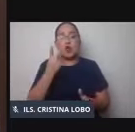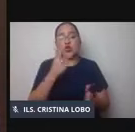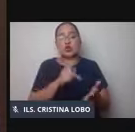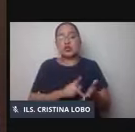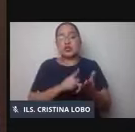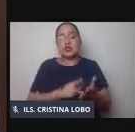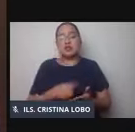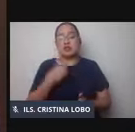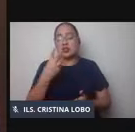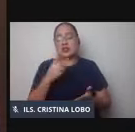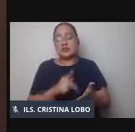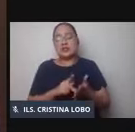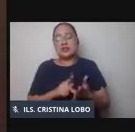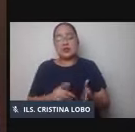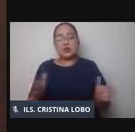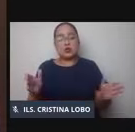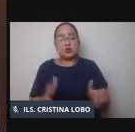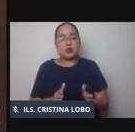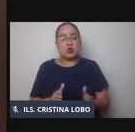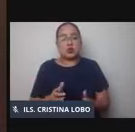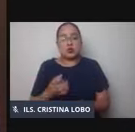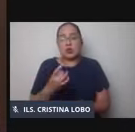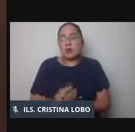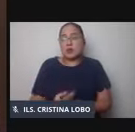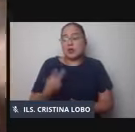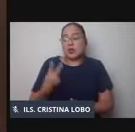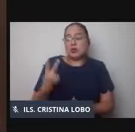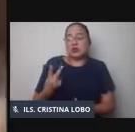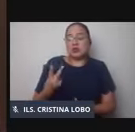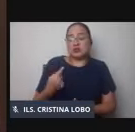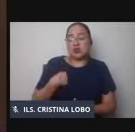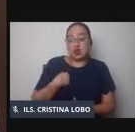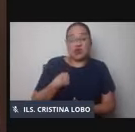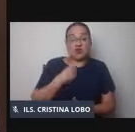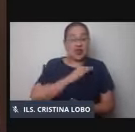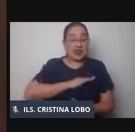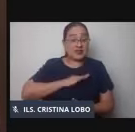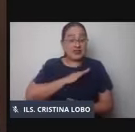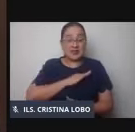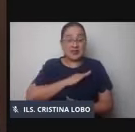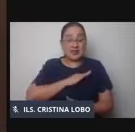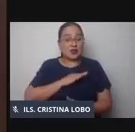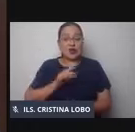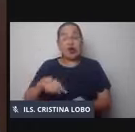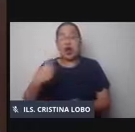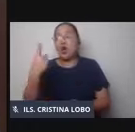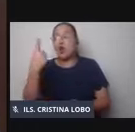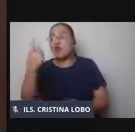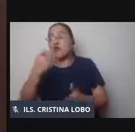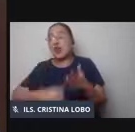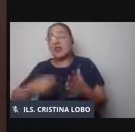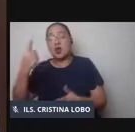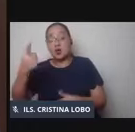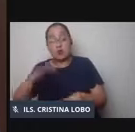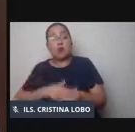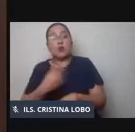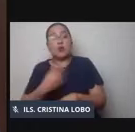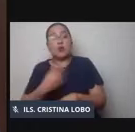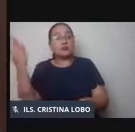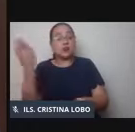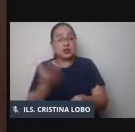¿no? Bajo 2, no me felicito por esos 2, me castigo por el 1 que no bajé. Voy a sacar